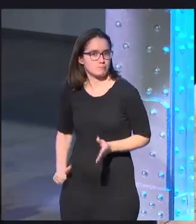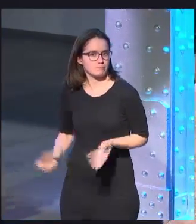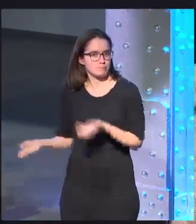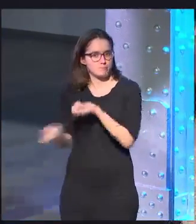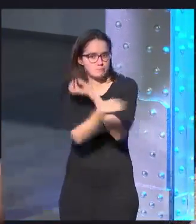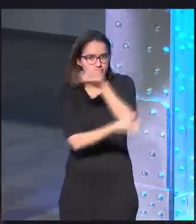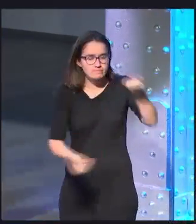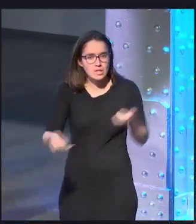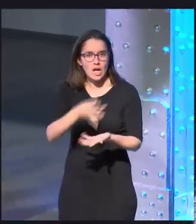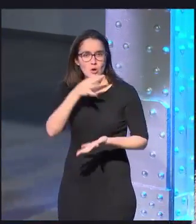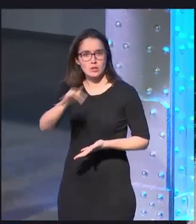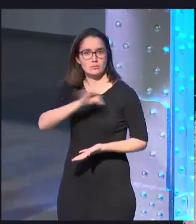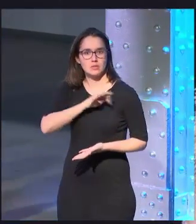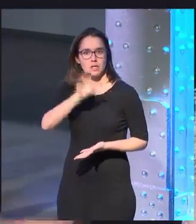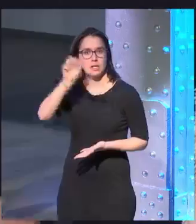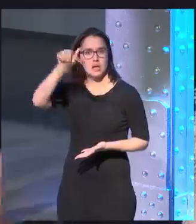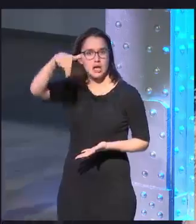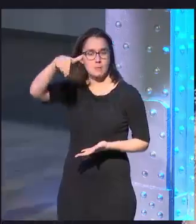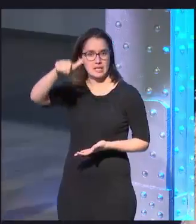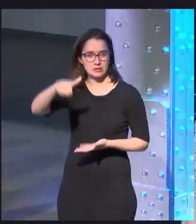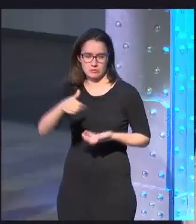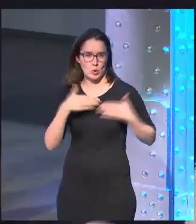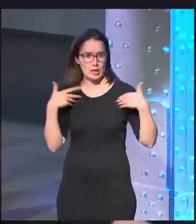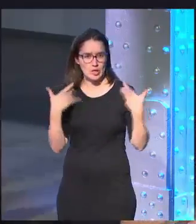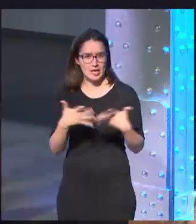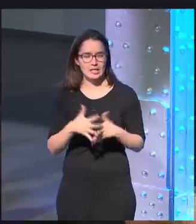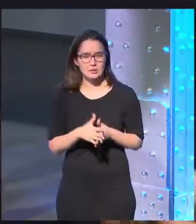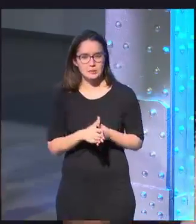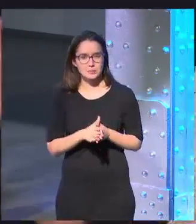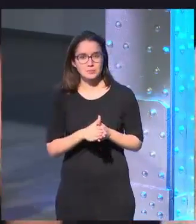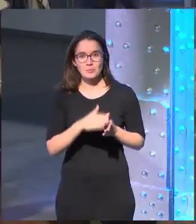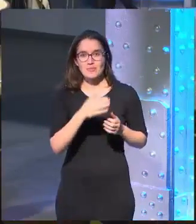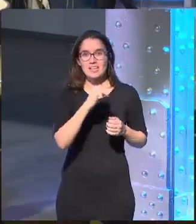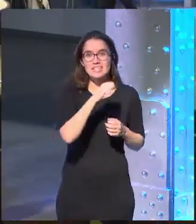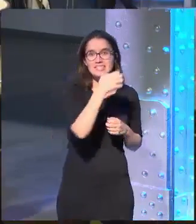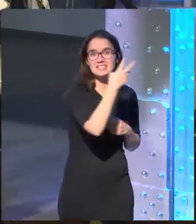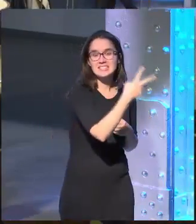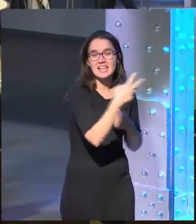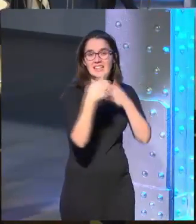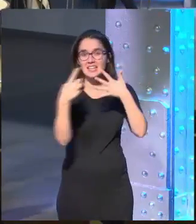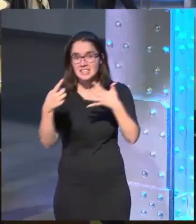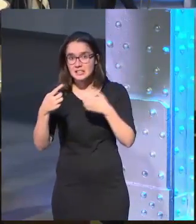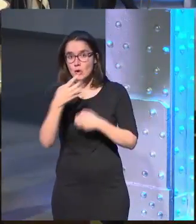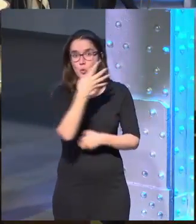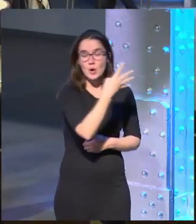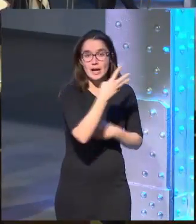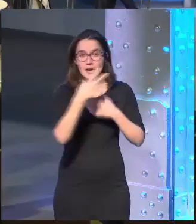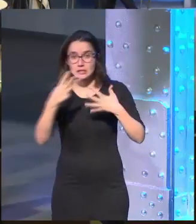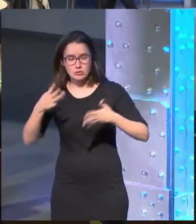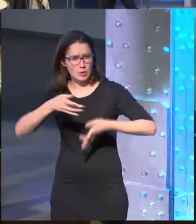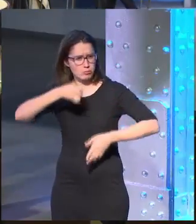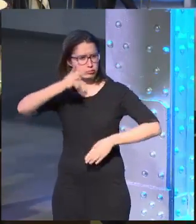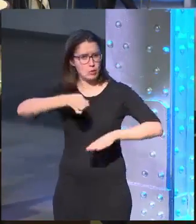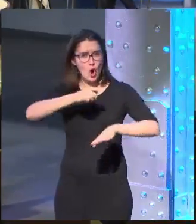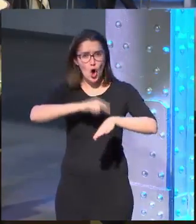enriquecedor el coloquio. Turno ahora de Carmen Casero, cuando quieras. Son y 36, hay 48, me miran a mí mal. Soy muy